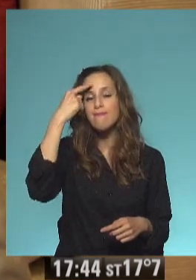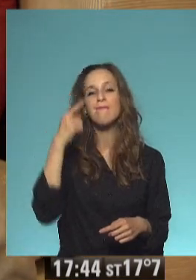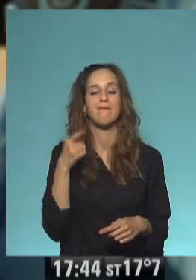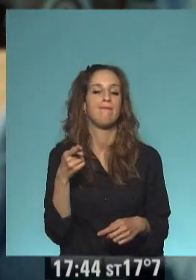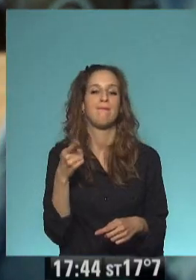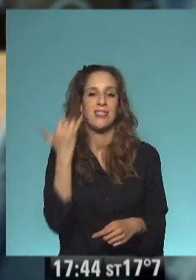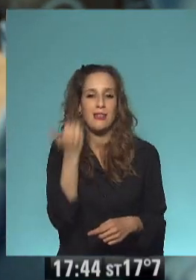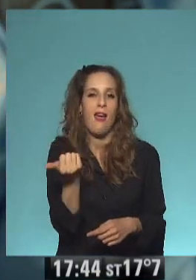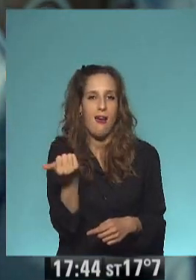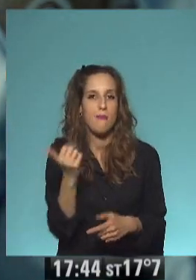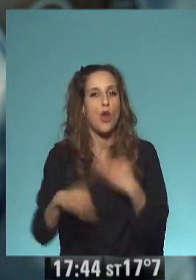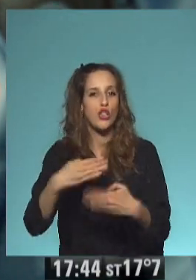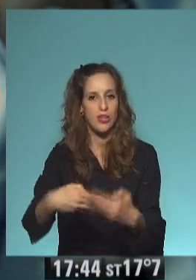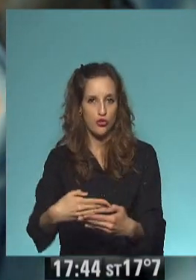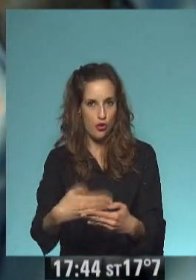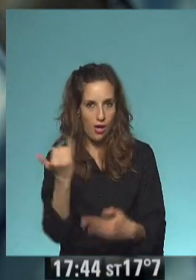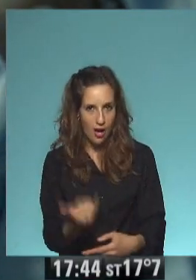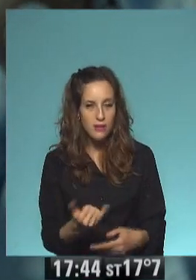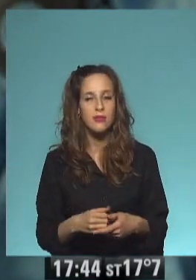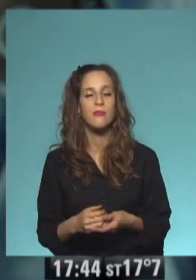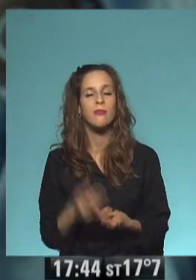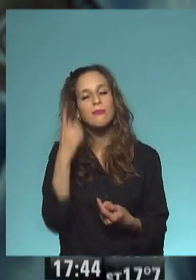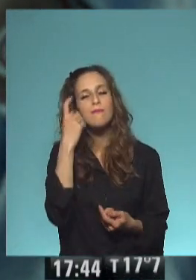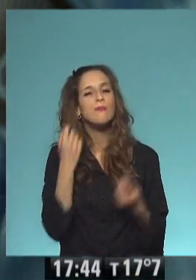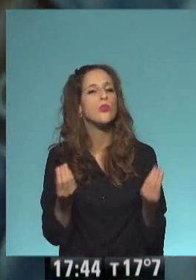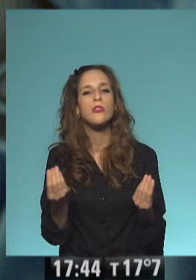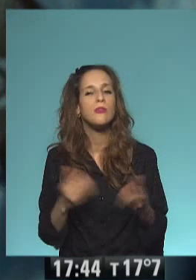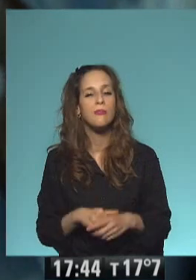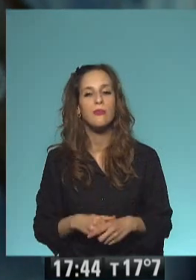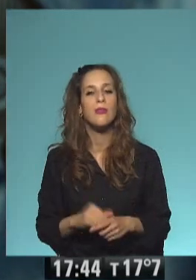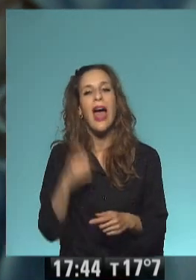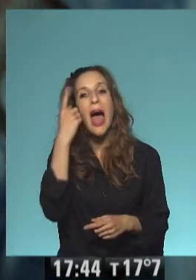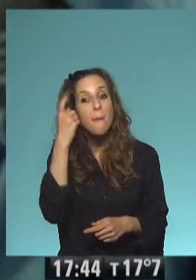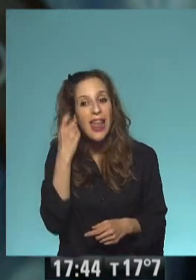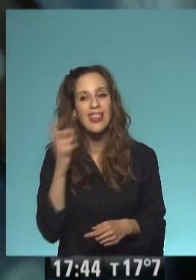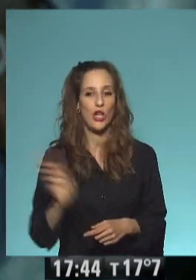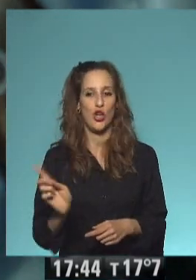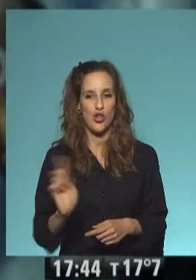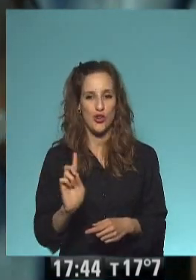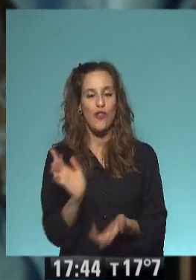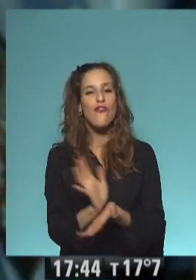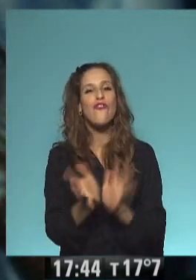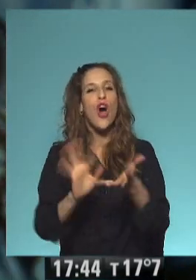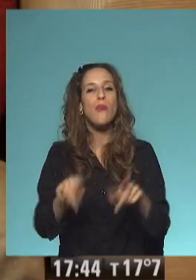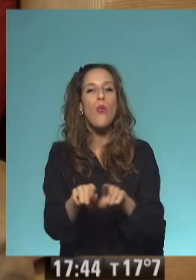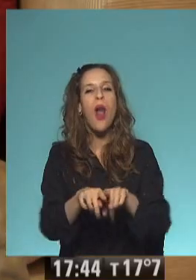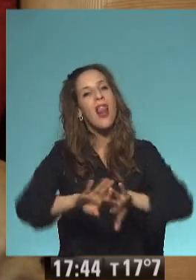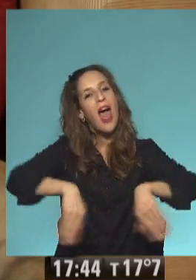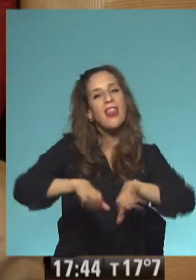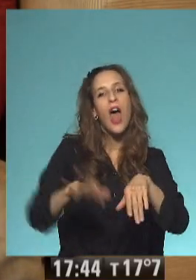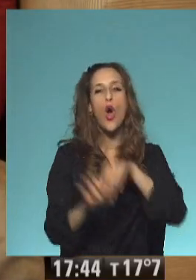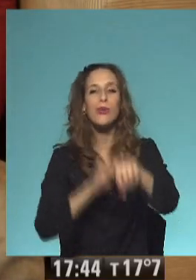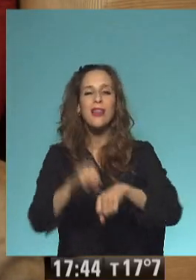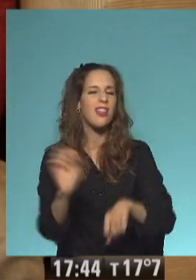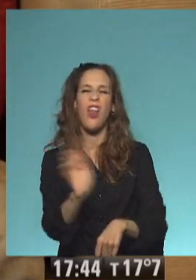mente. ¿Y cuándo se aprende esa teoría? No es que la aprendemos como andar en bicicleta, nadar. En realidad